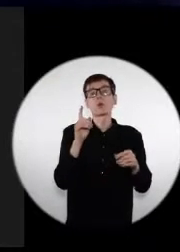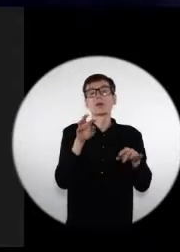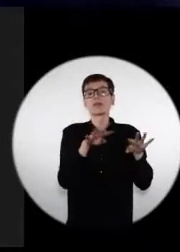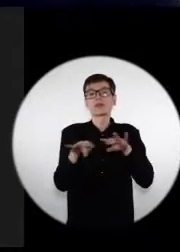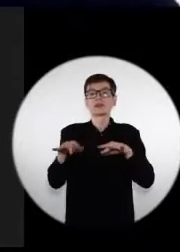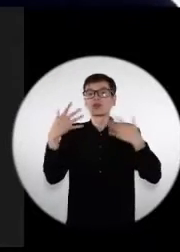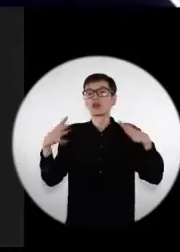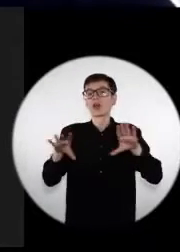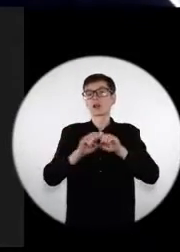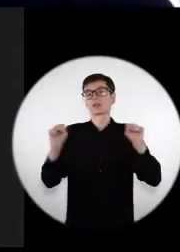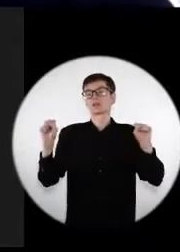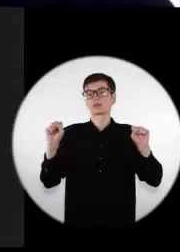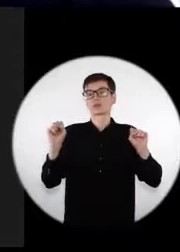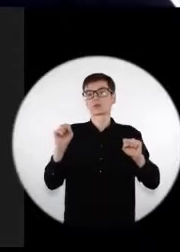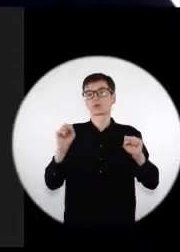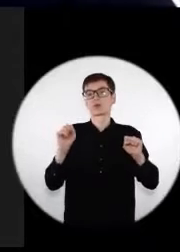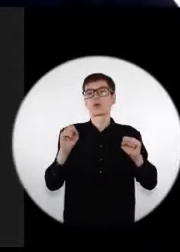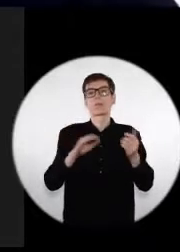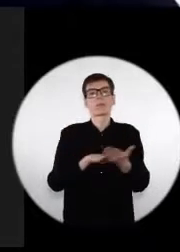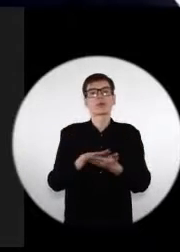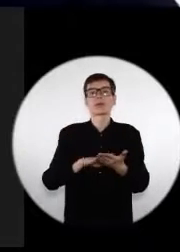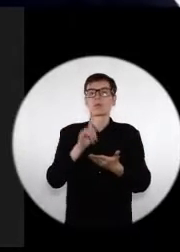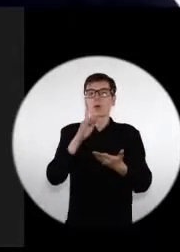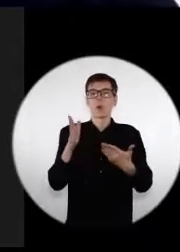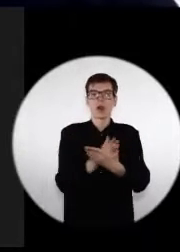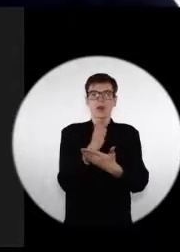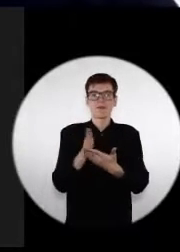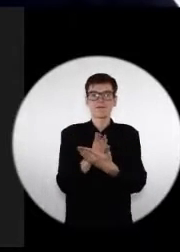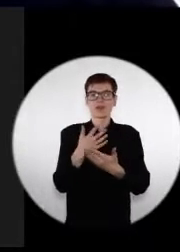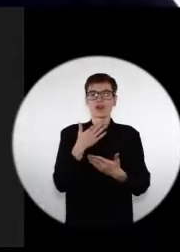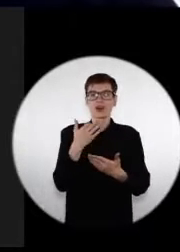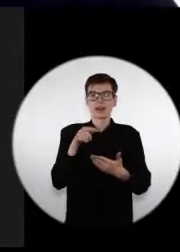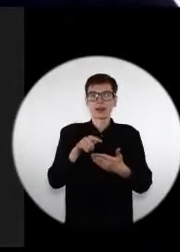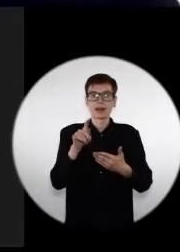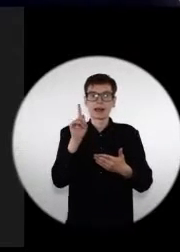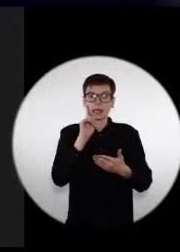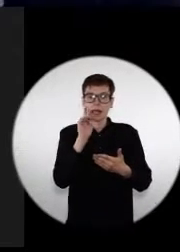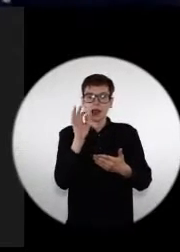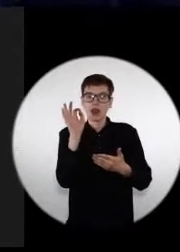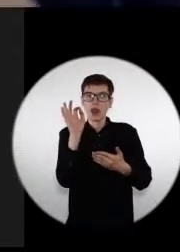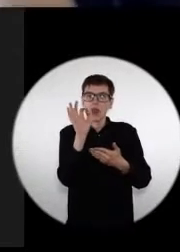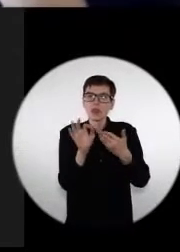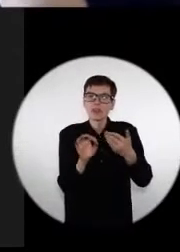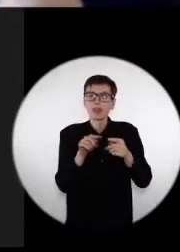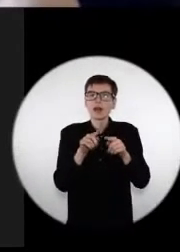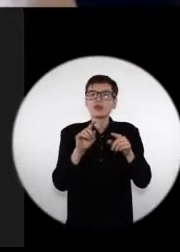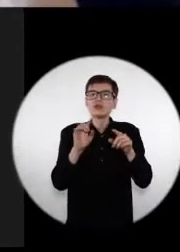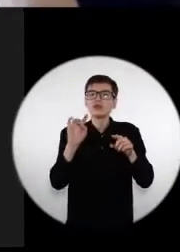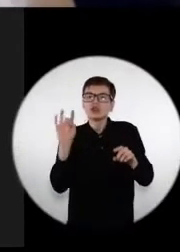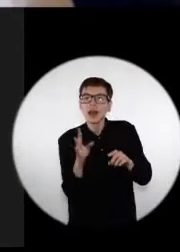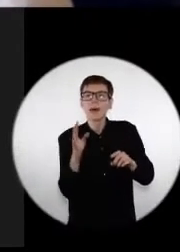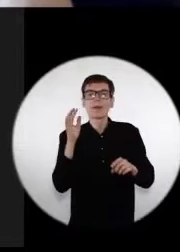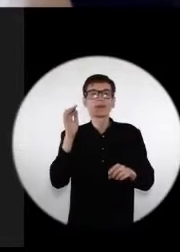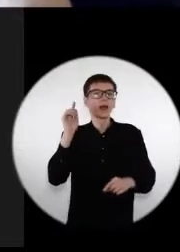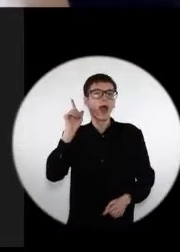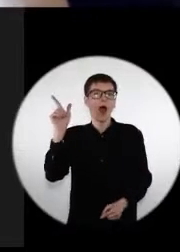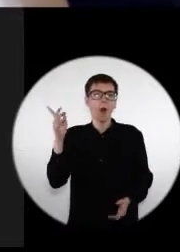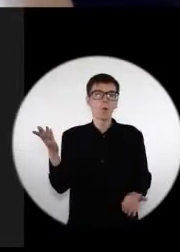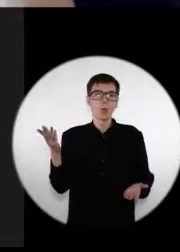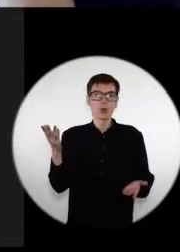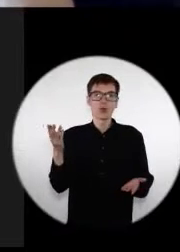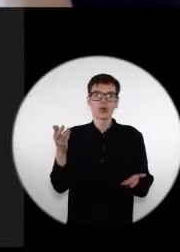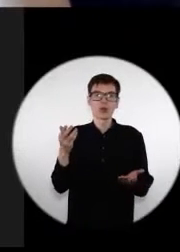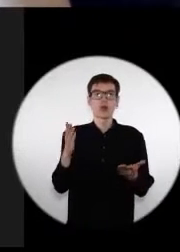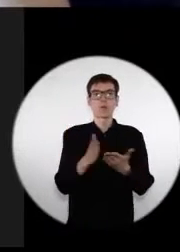ideas distintas más allá de una traducción de un texto ya hecho por ejemplo lo que te ponía con ejemplo yo no sé pero un libro